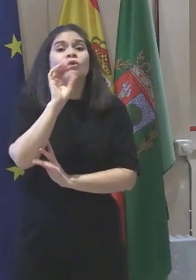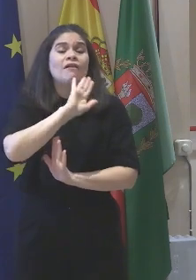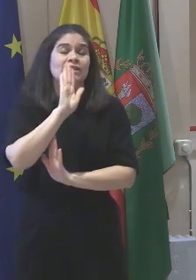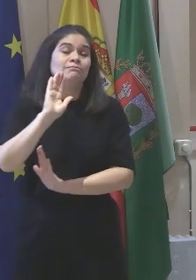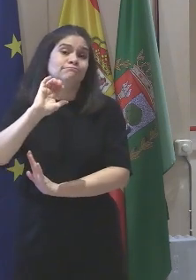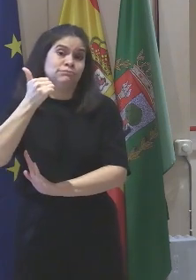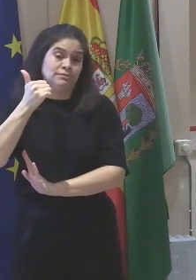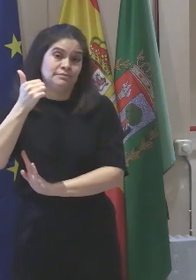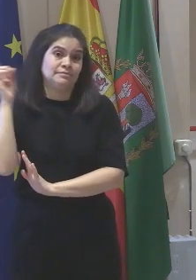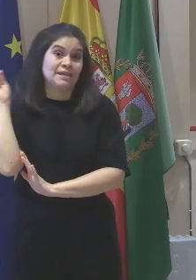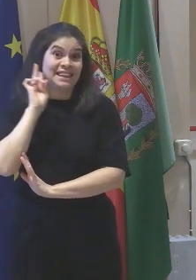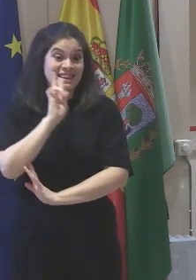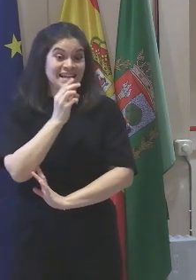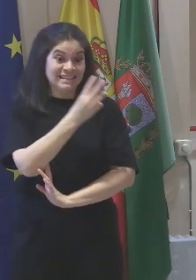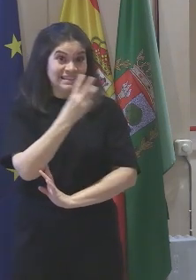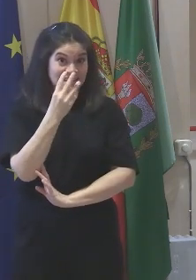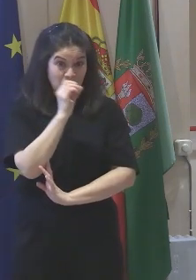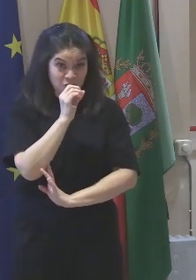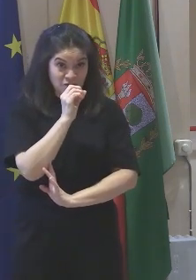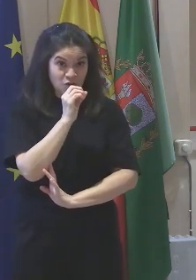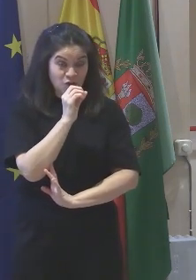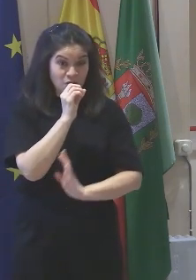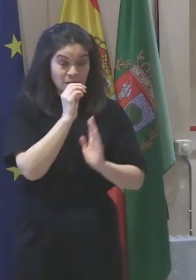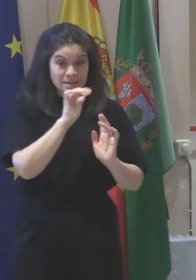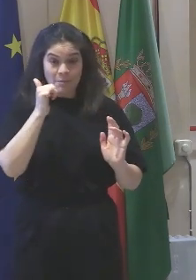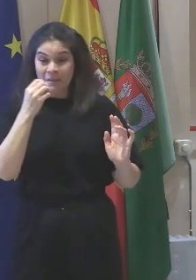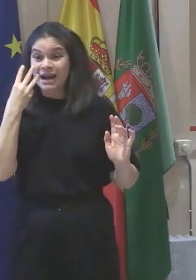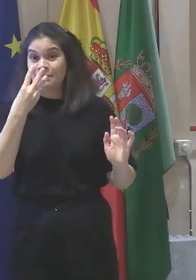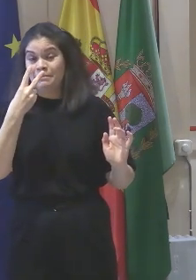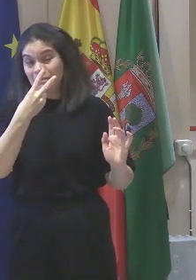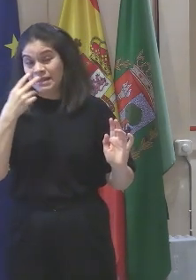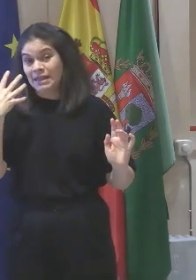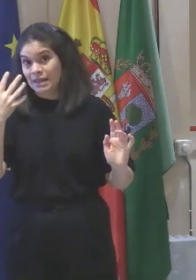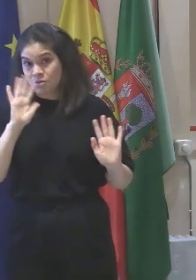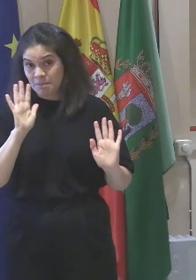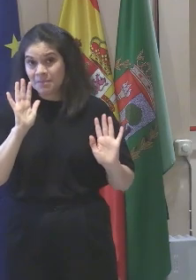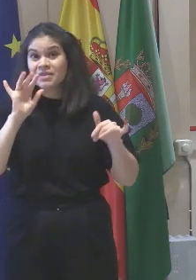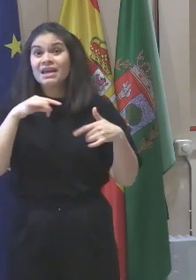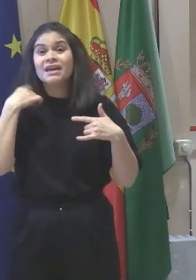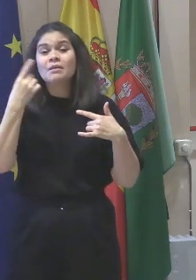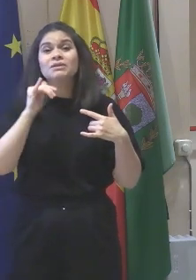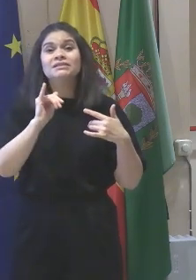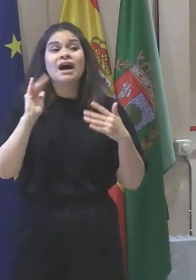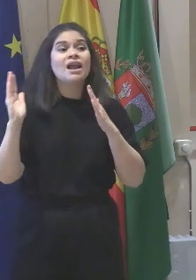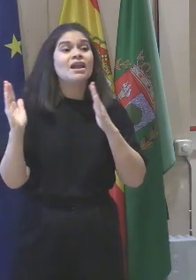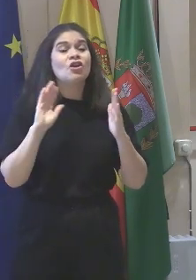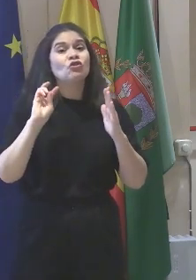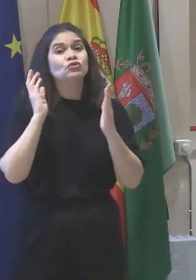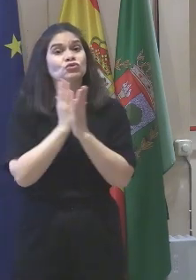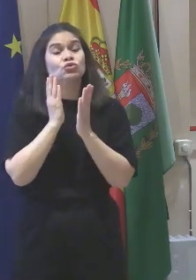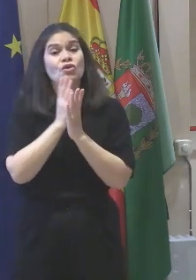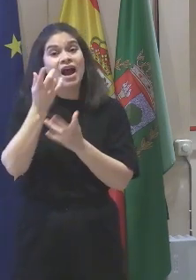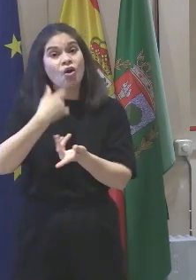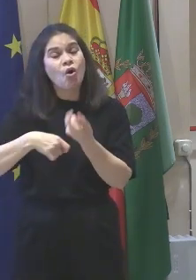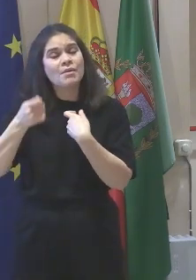de ese 33% que había pasado. Y finalmente tenemos los estudios fase 4, comercialización, donde vamos a